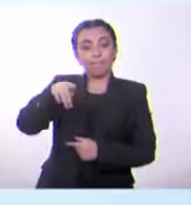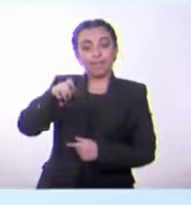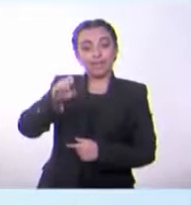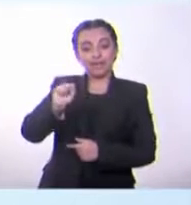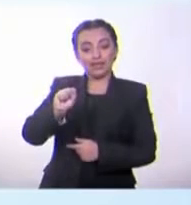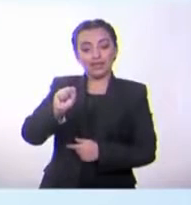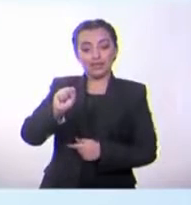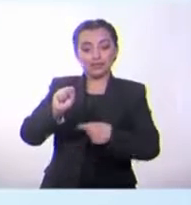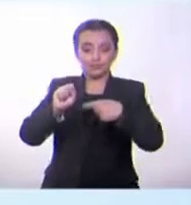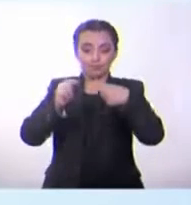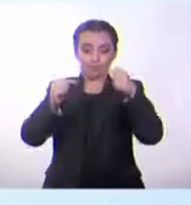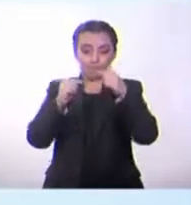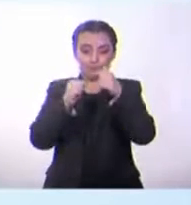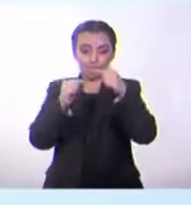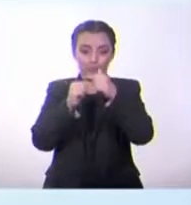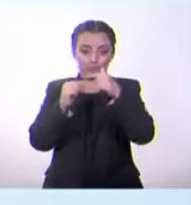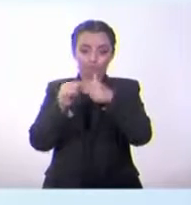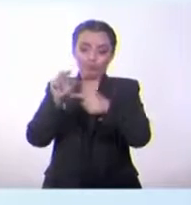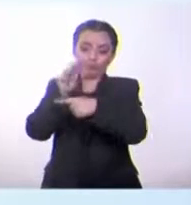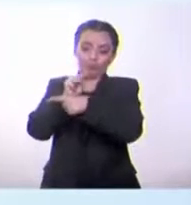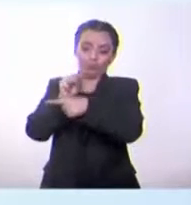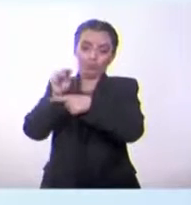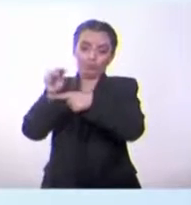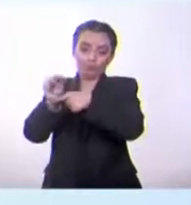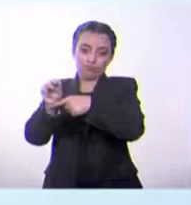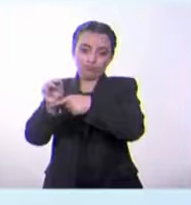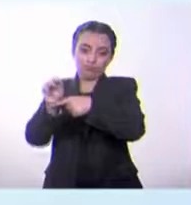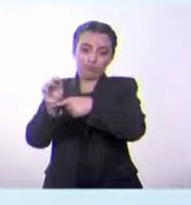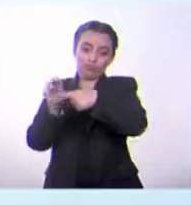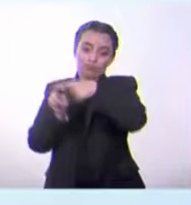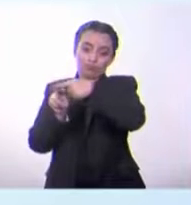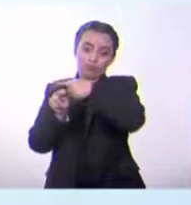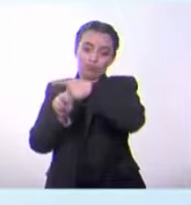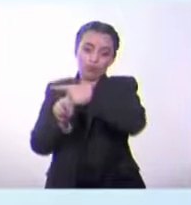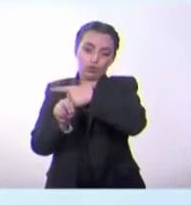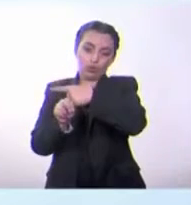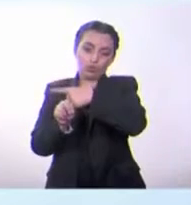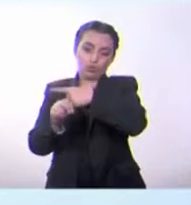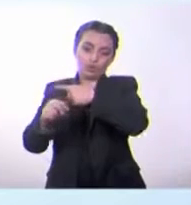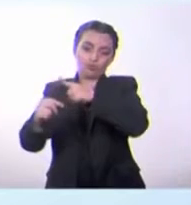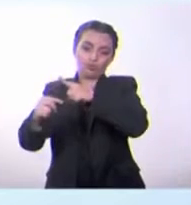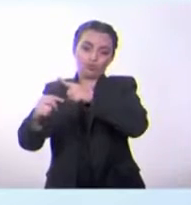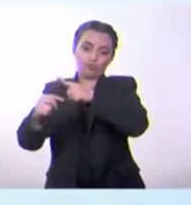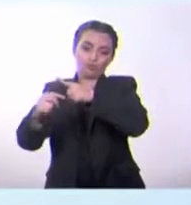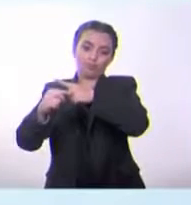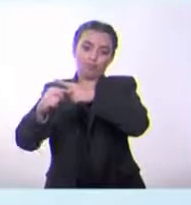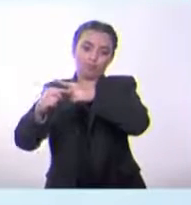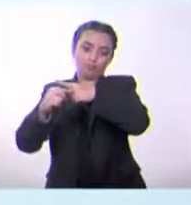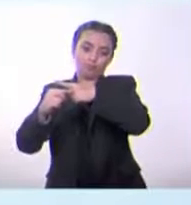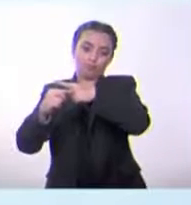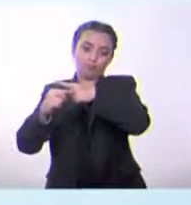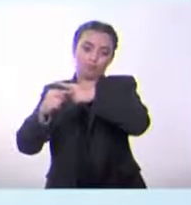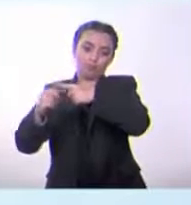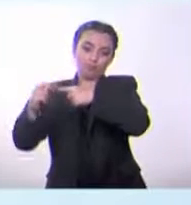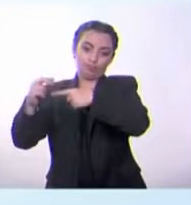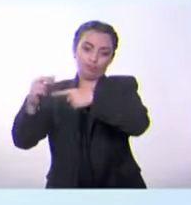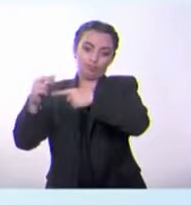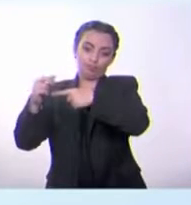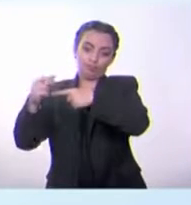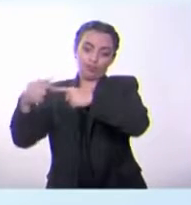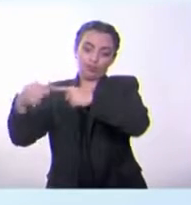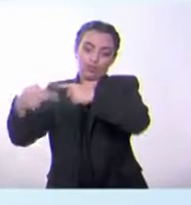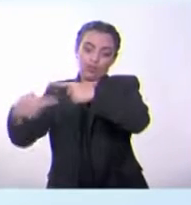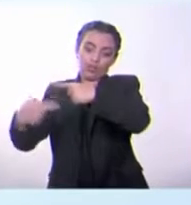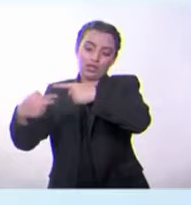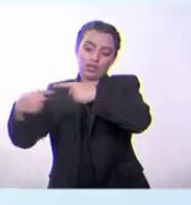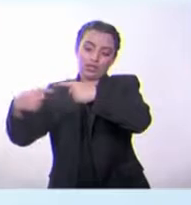el número de iones hidrógeno. Entonces, en este caso, ya tengo la masa molar,